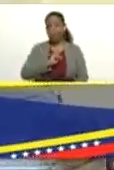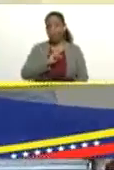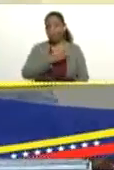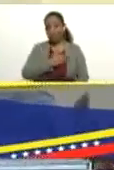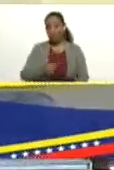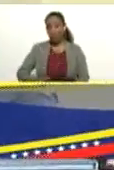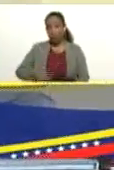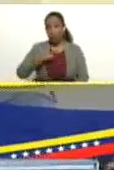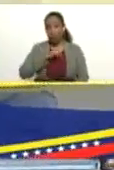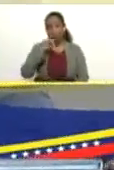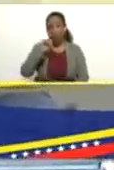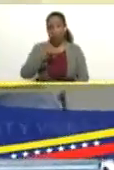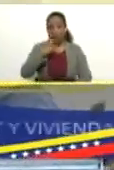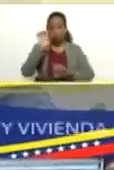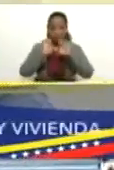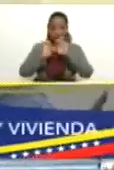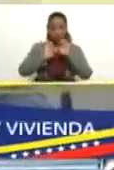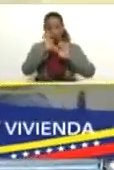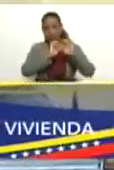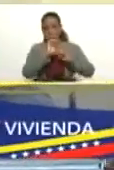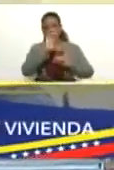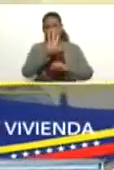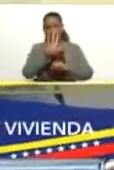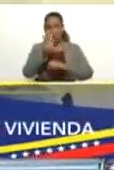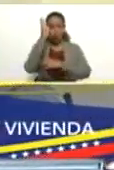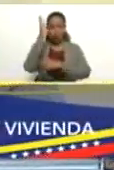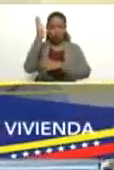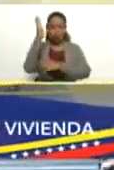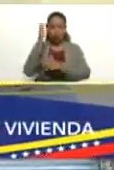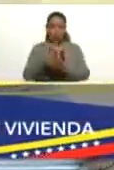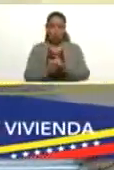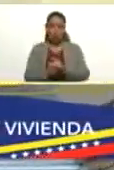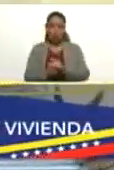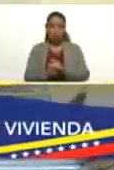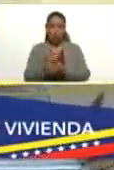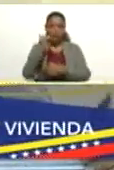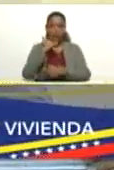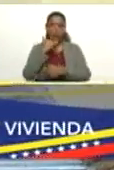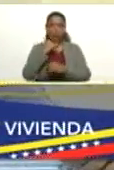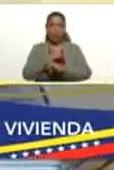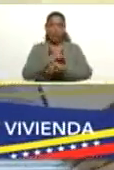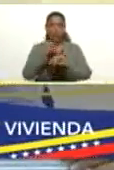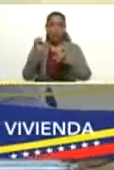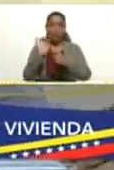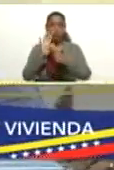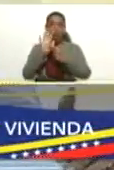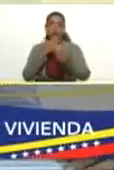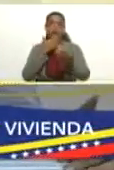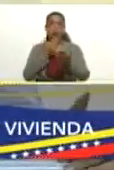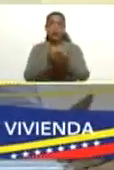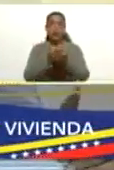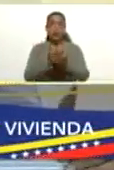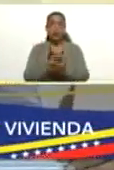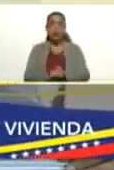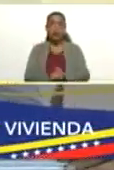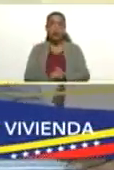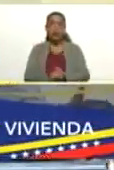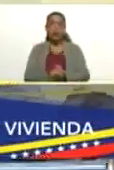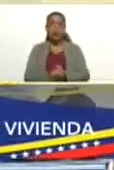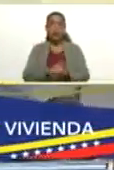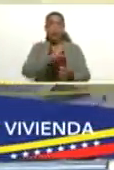hemos venido evaluando en los cuatro congresos, uno que está por finalizar para presentarle a usted la propuesta, lo que el